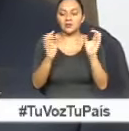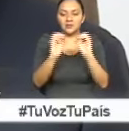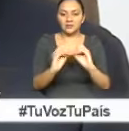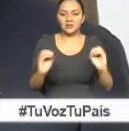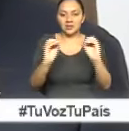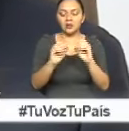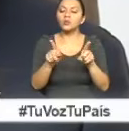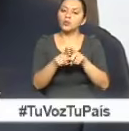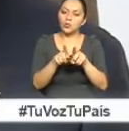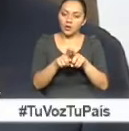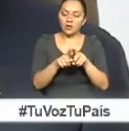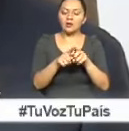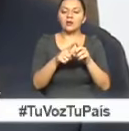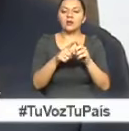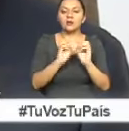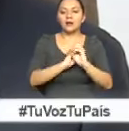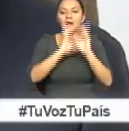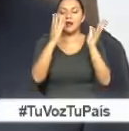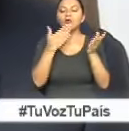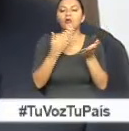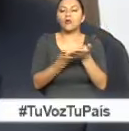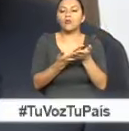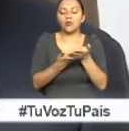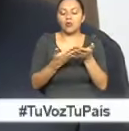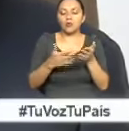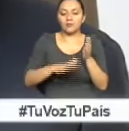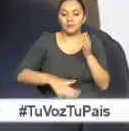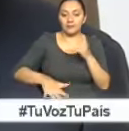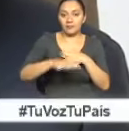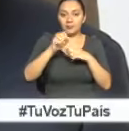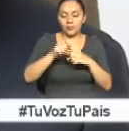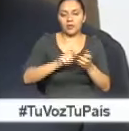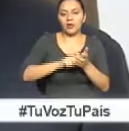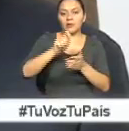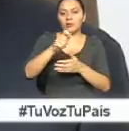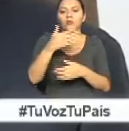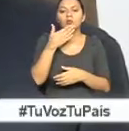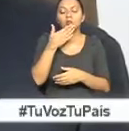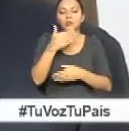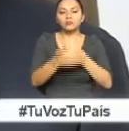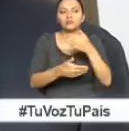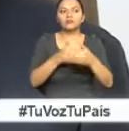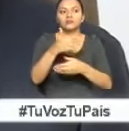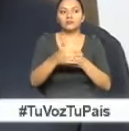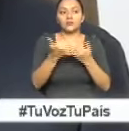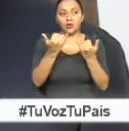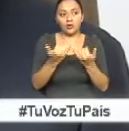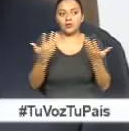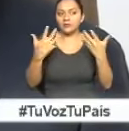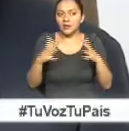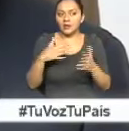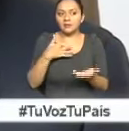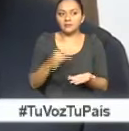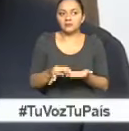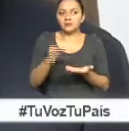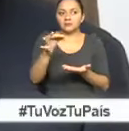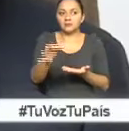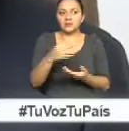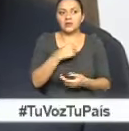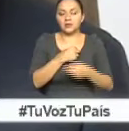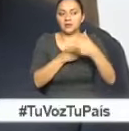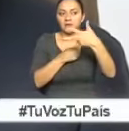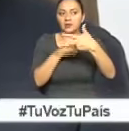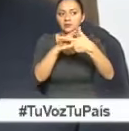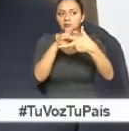instrumentos jurídicos que no tenía claridad para el ser, eran simplemente beneficios tributarios. Hoy tenemos estas sedes que tienen tres